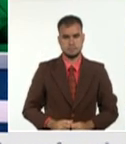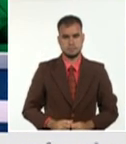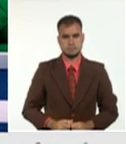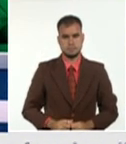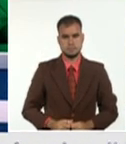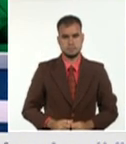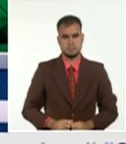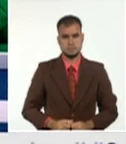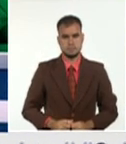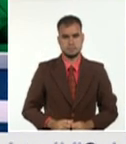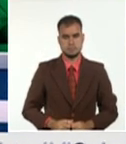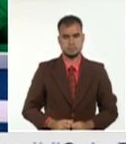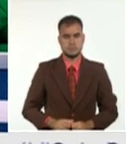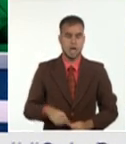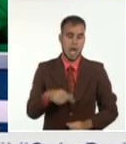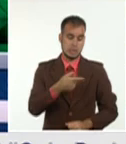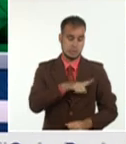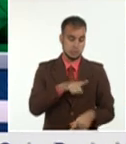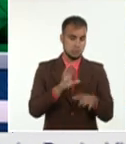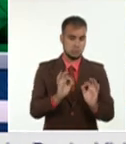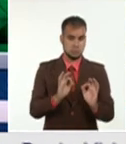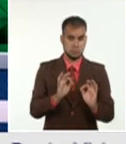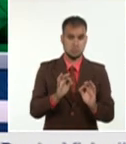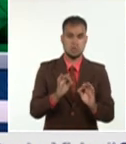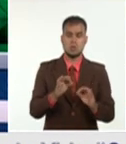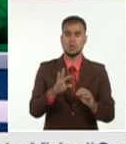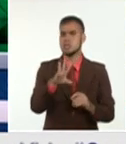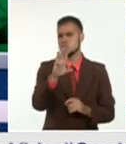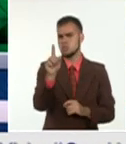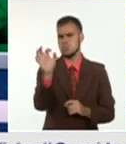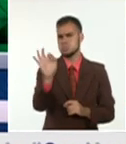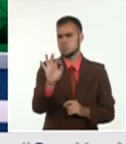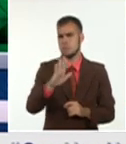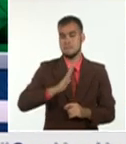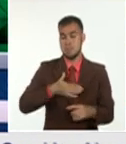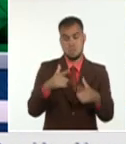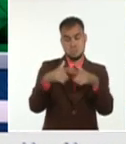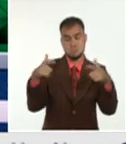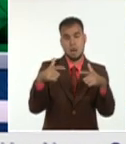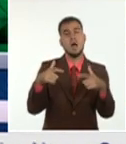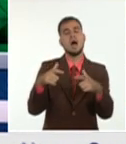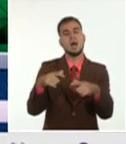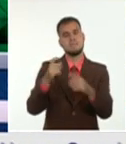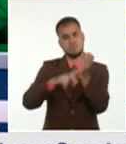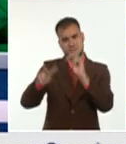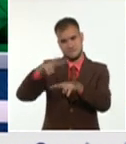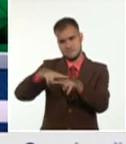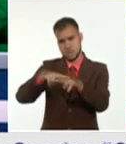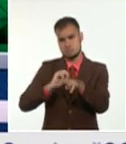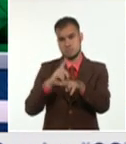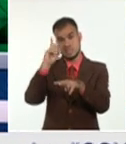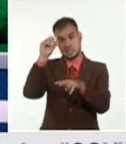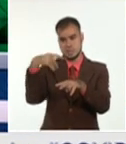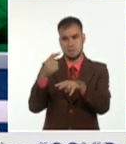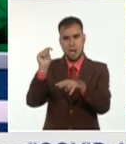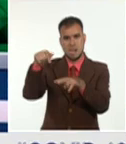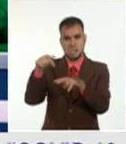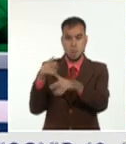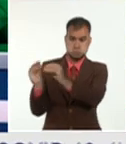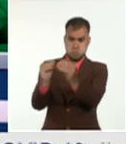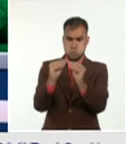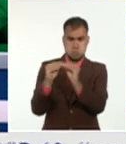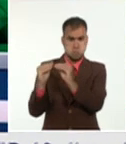31% de los diagnosticados en la provincia de La Habana, dado el elevado número de casos que se